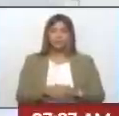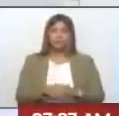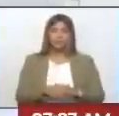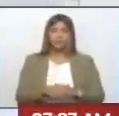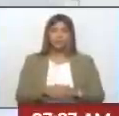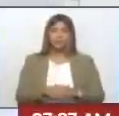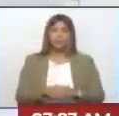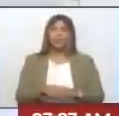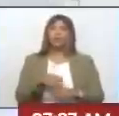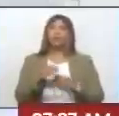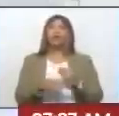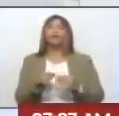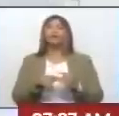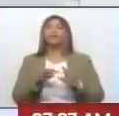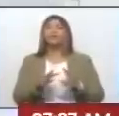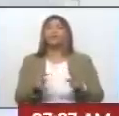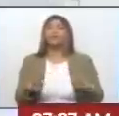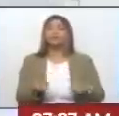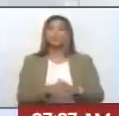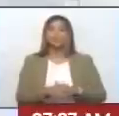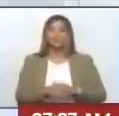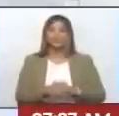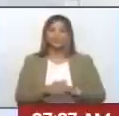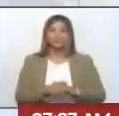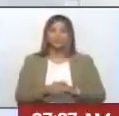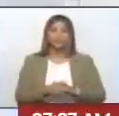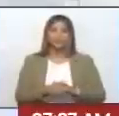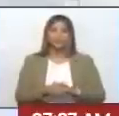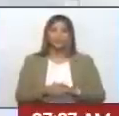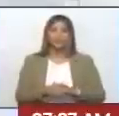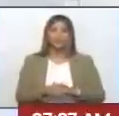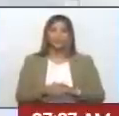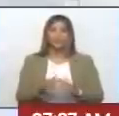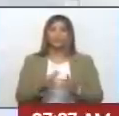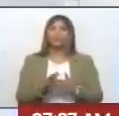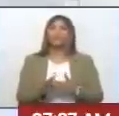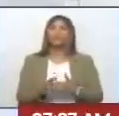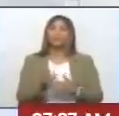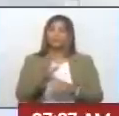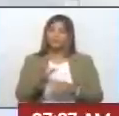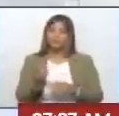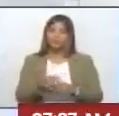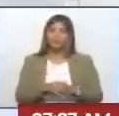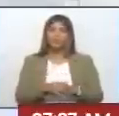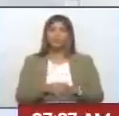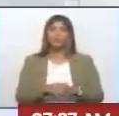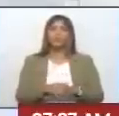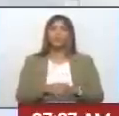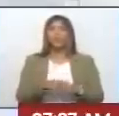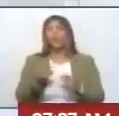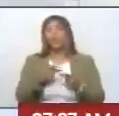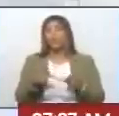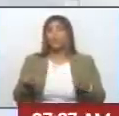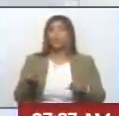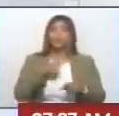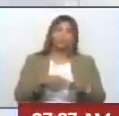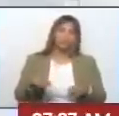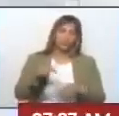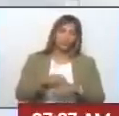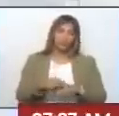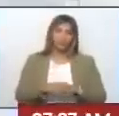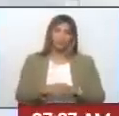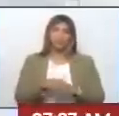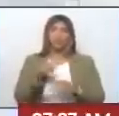los hechos de corrupción, los que tienen que ver con el patrimonio público de la nación, y son